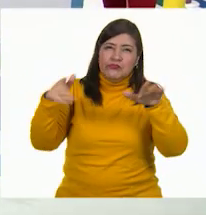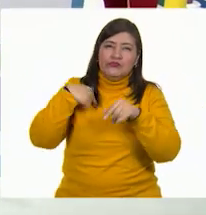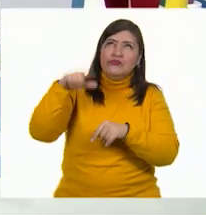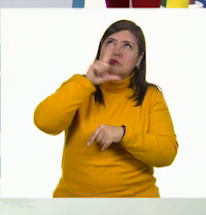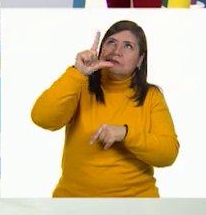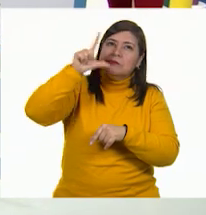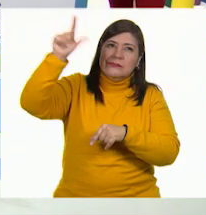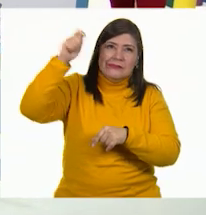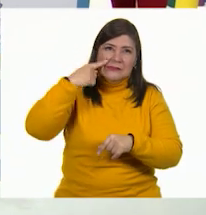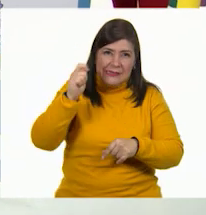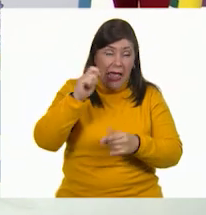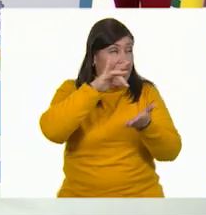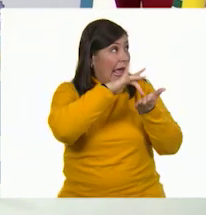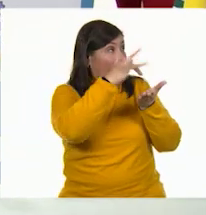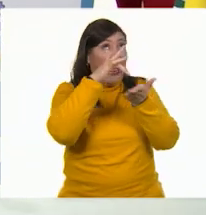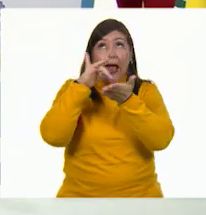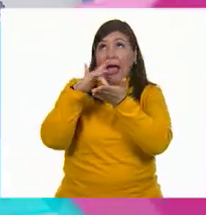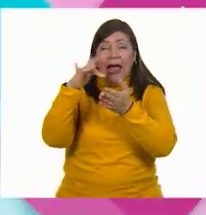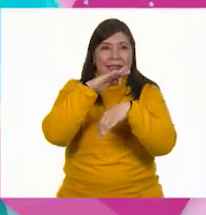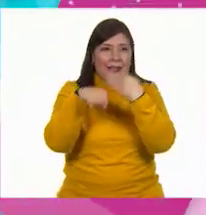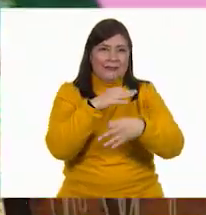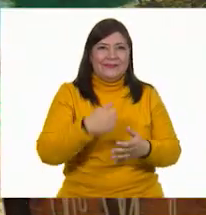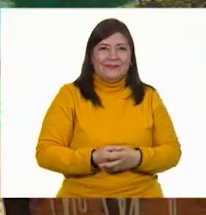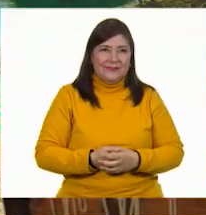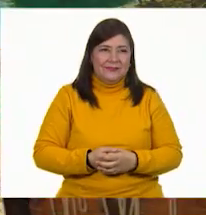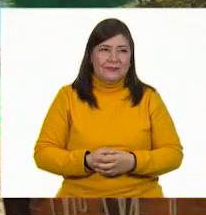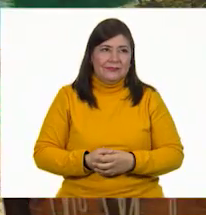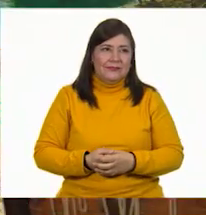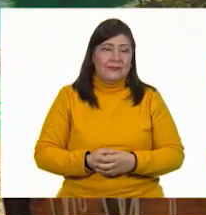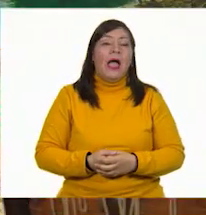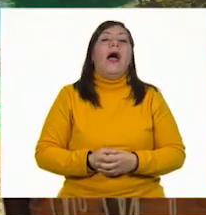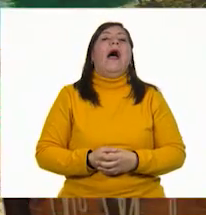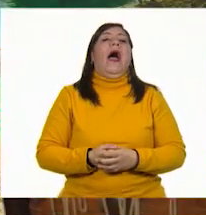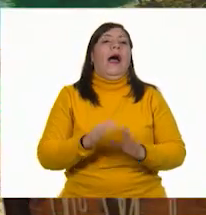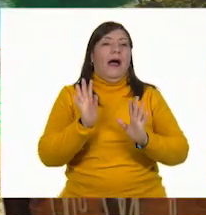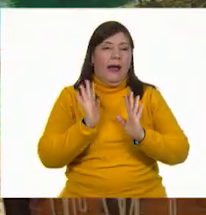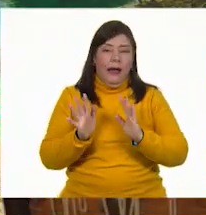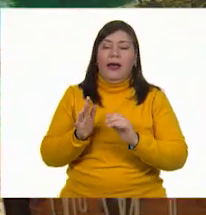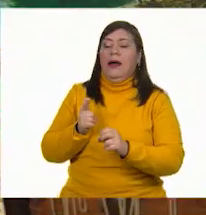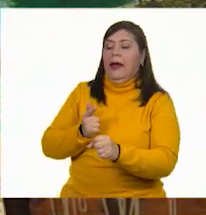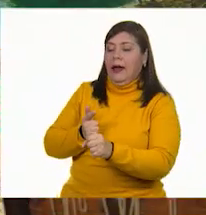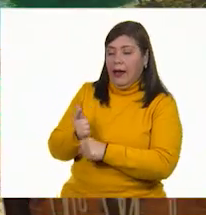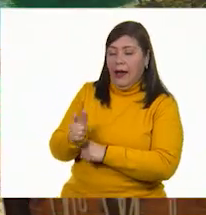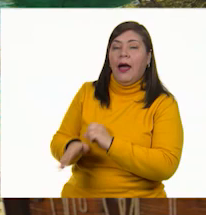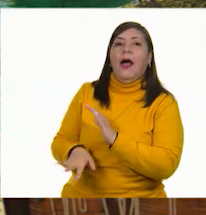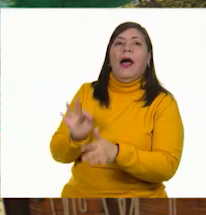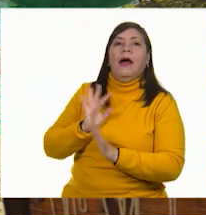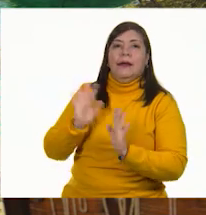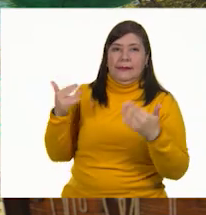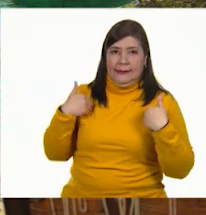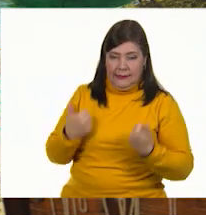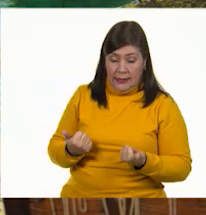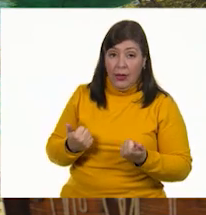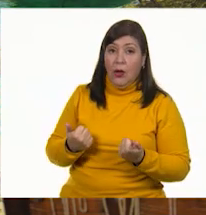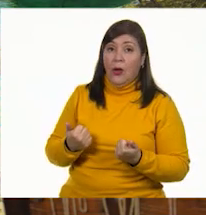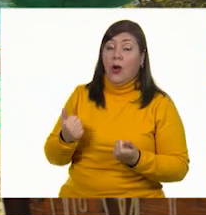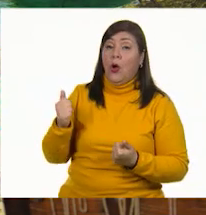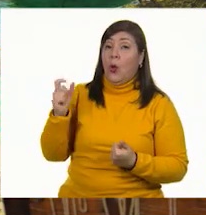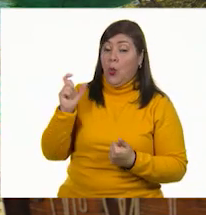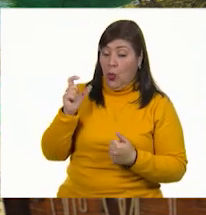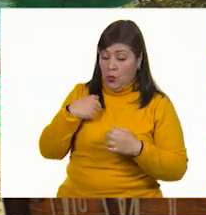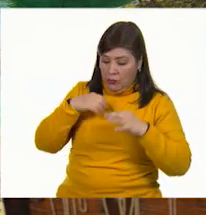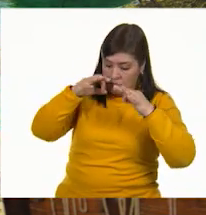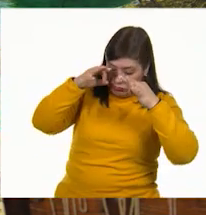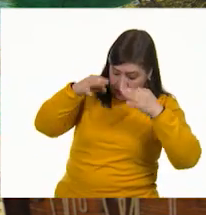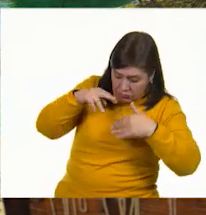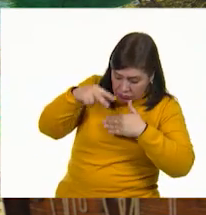me voy volando. Gracias por todo, gracias por todo. Ahora entiendo. Entonces, al descubrir y